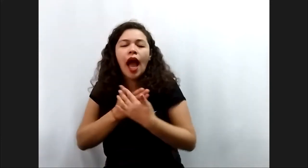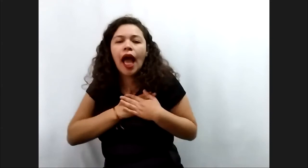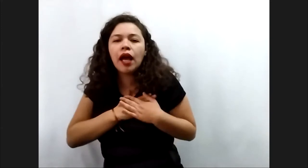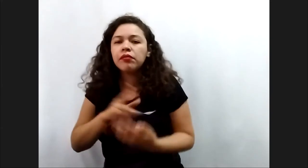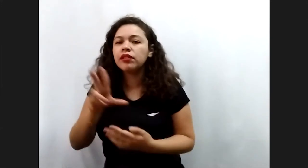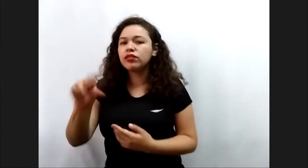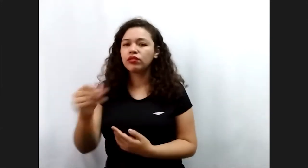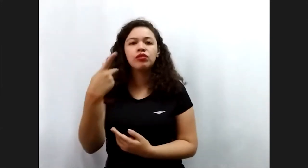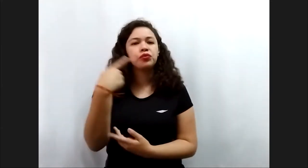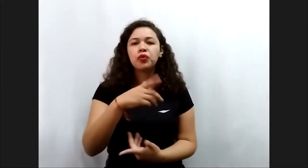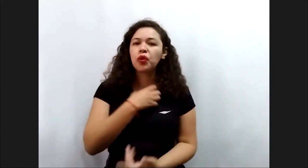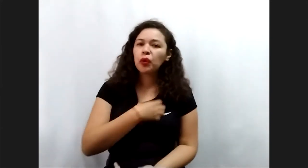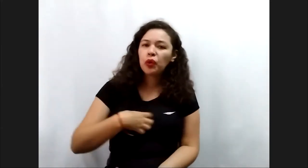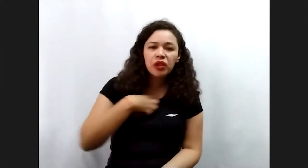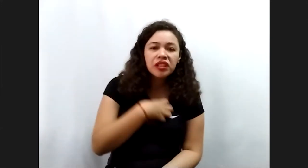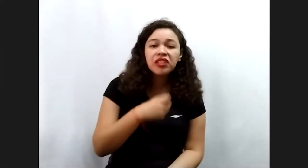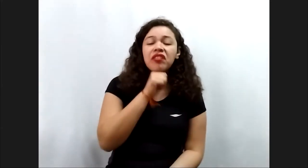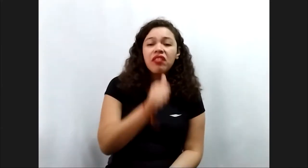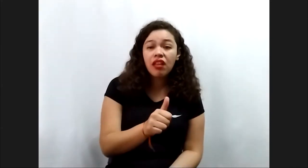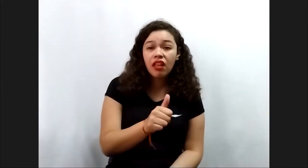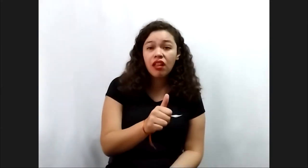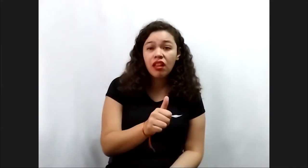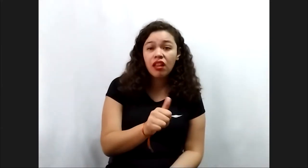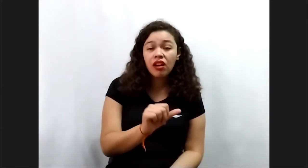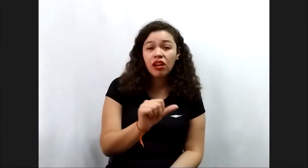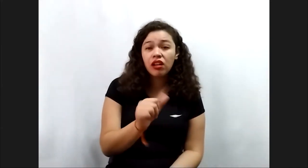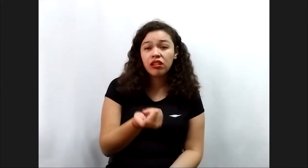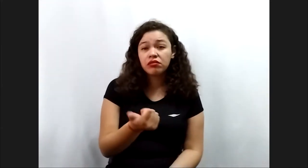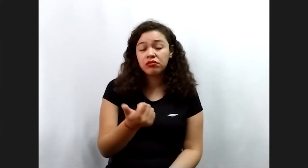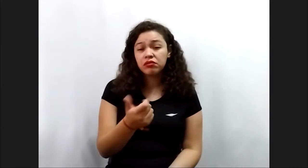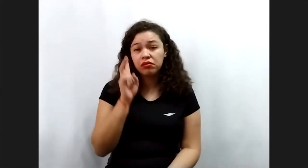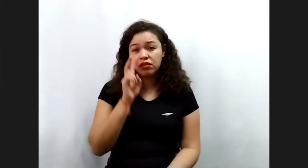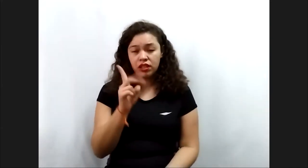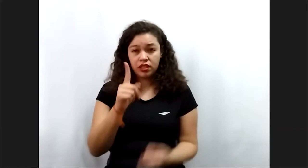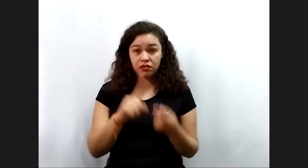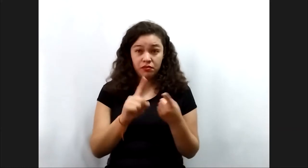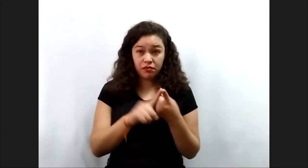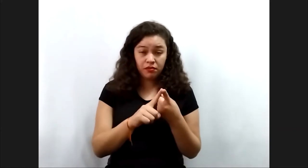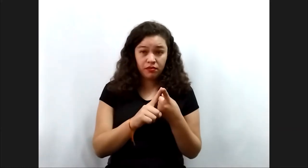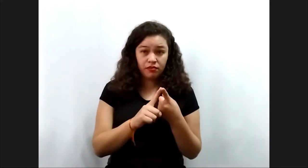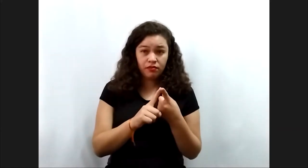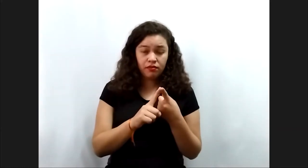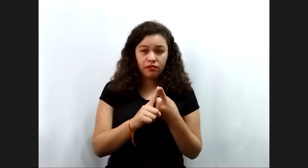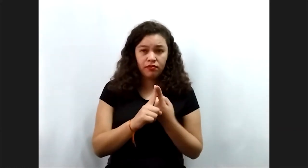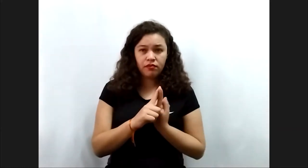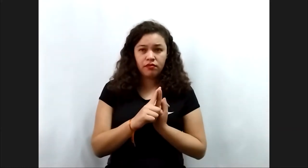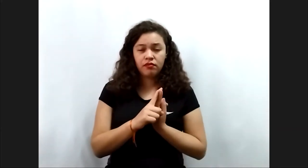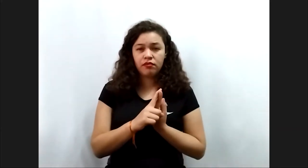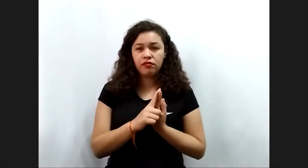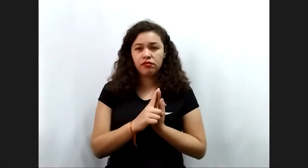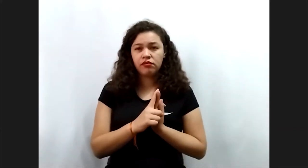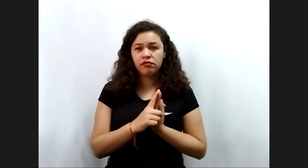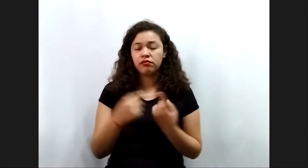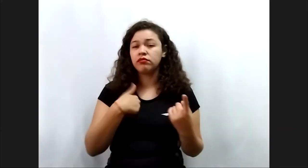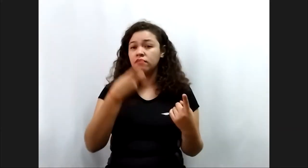no estás contento haciéndolo. Correcto. Y no te queda de otra que haciéndolo. Ese es de entrada el primer punto. Porque, y lo